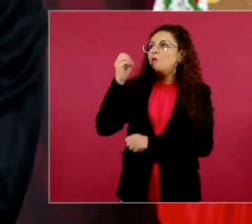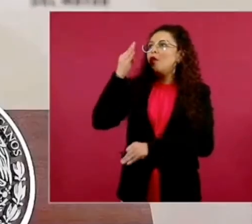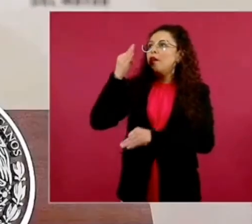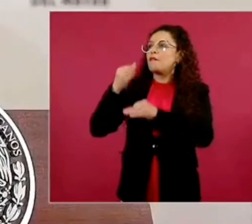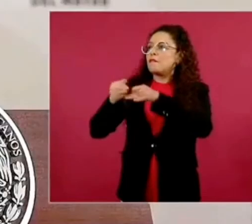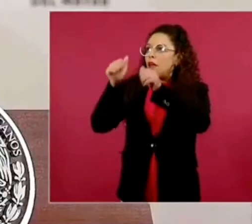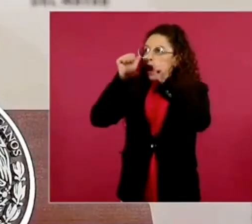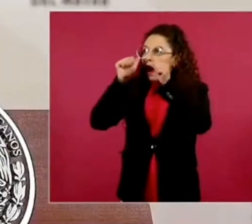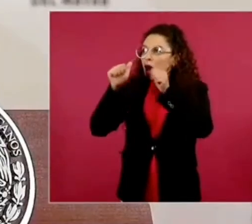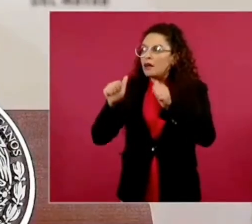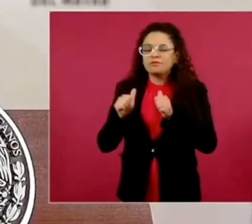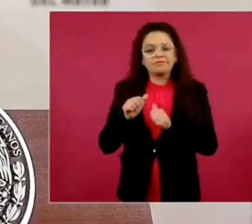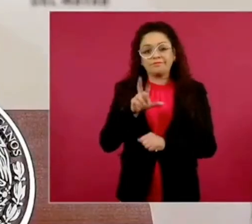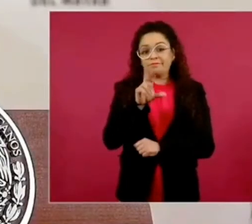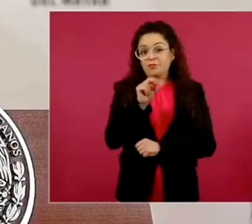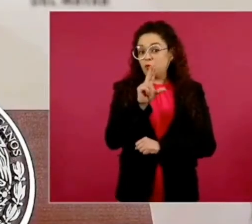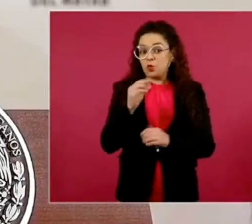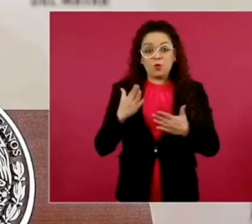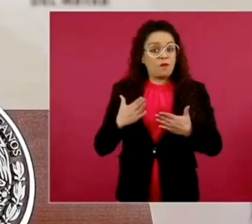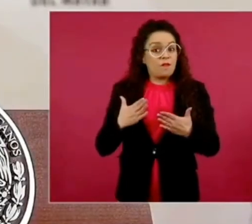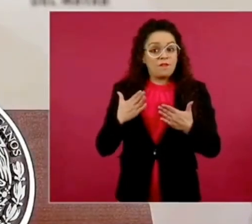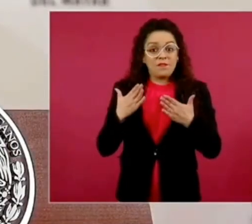Hasta ahí la cita.